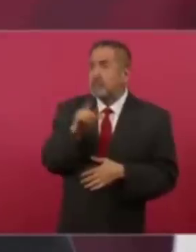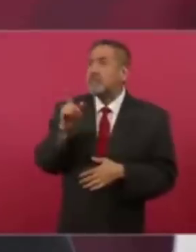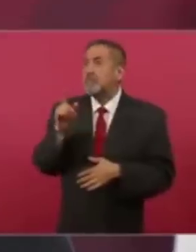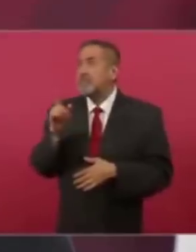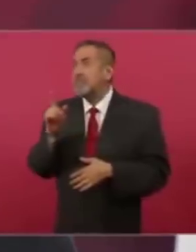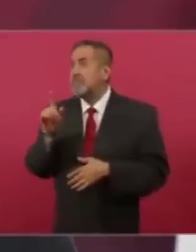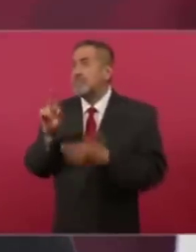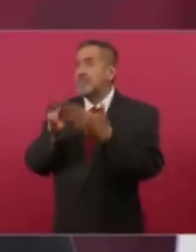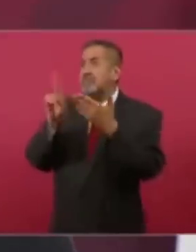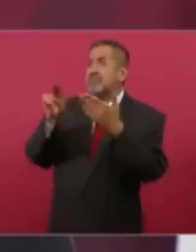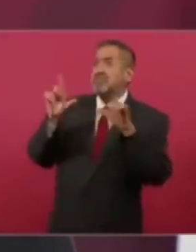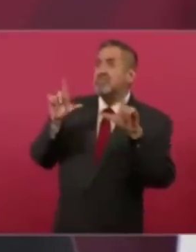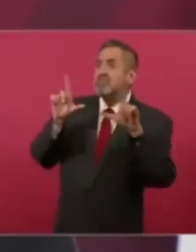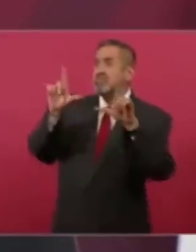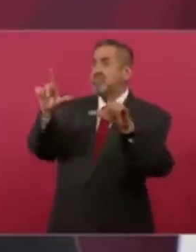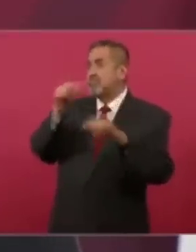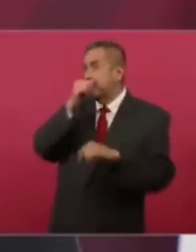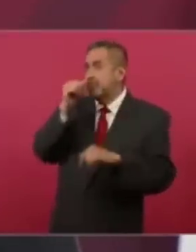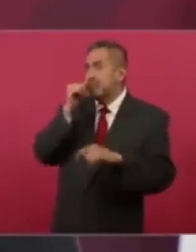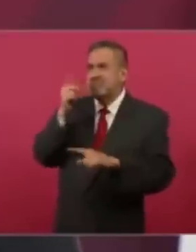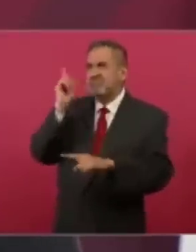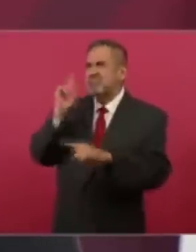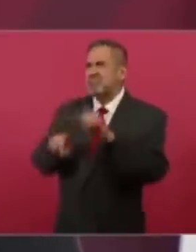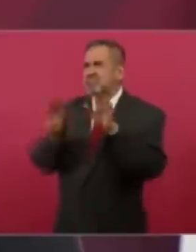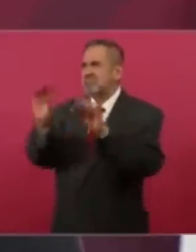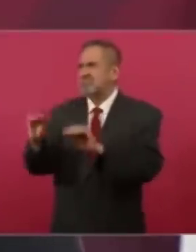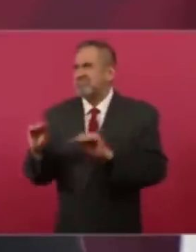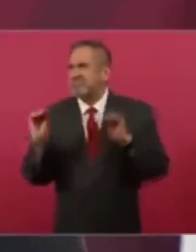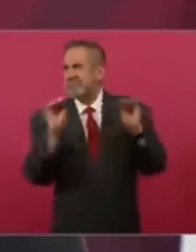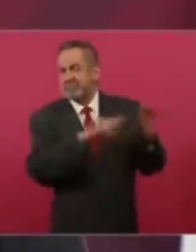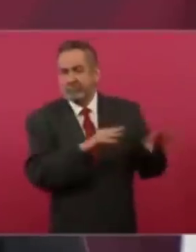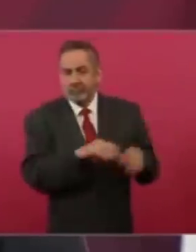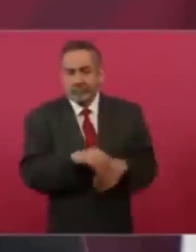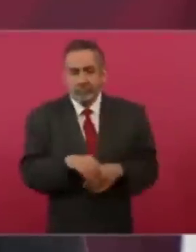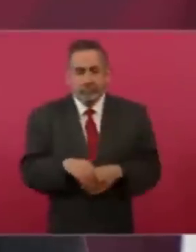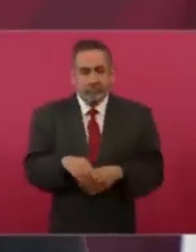la pintura de Juárez. Quería